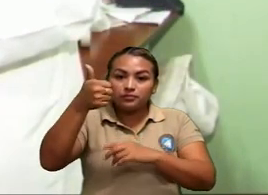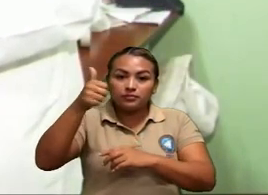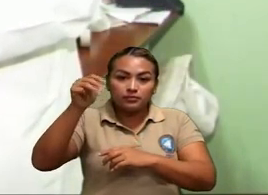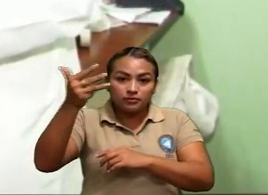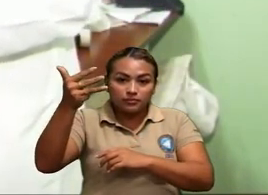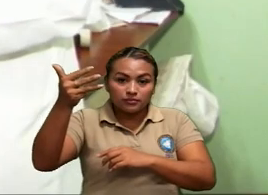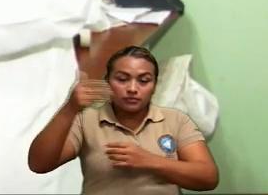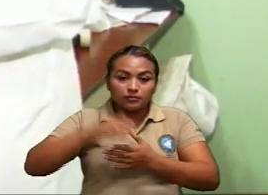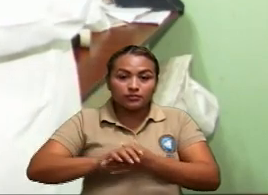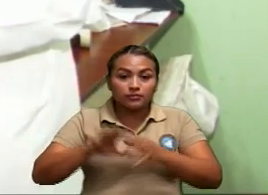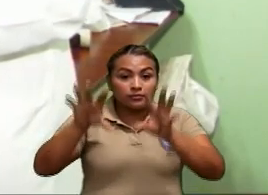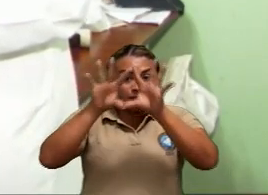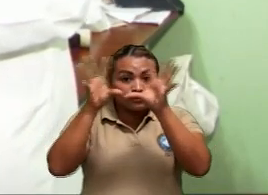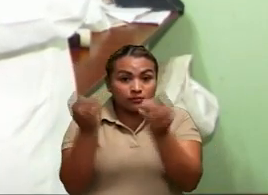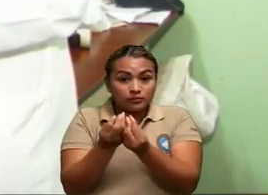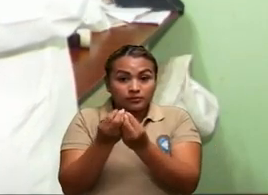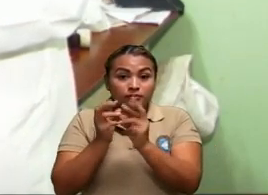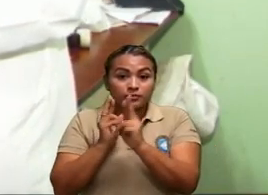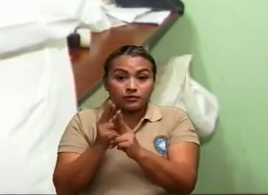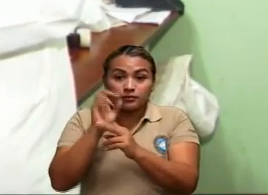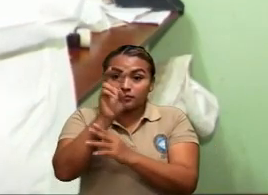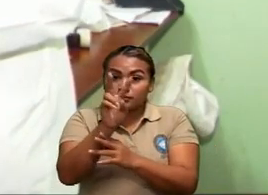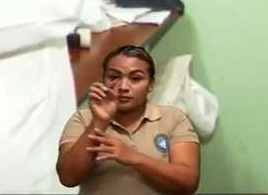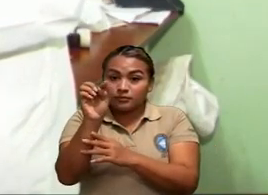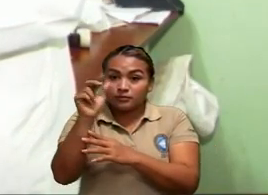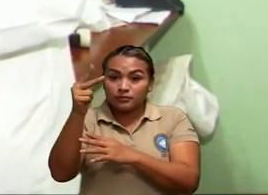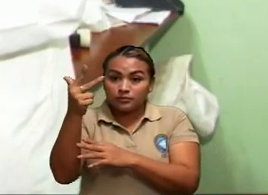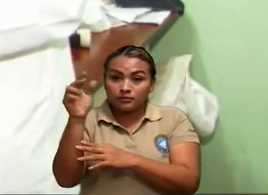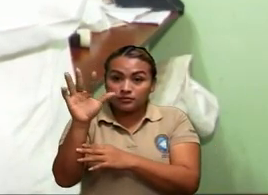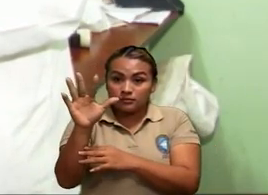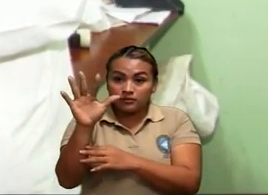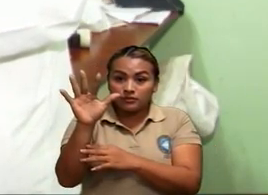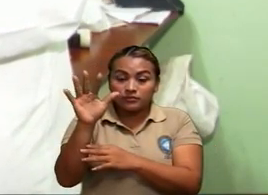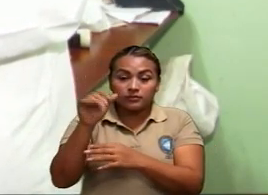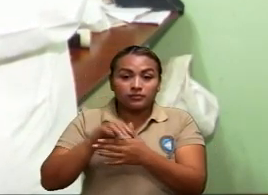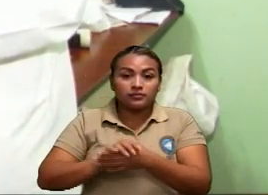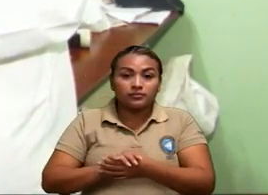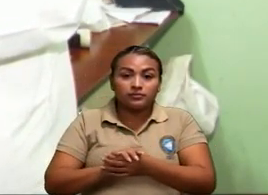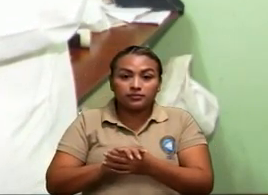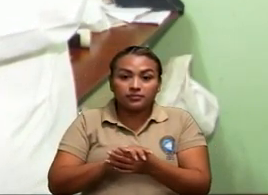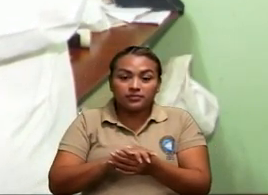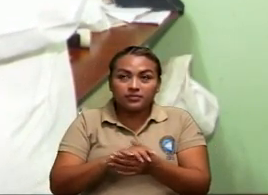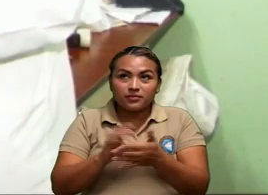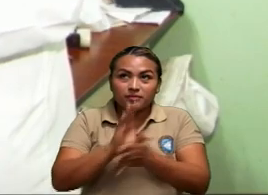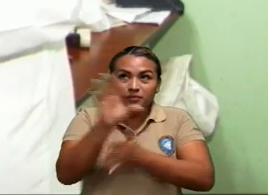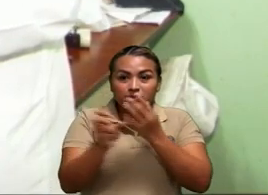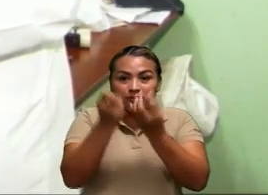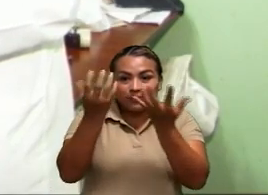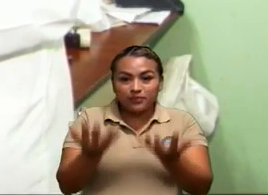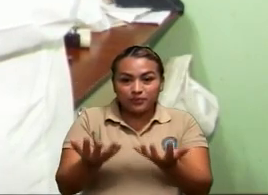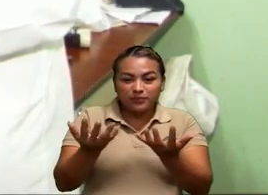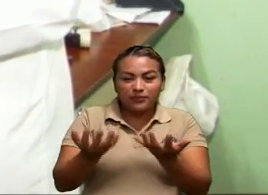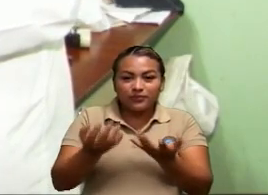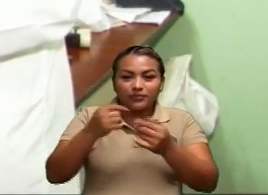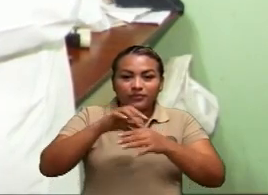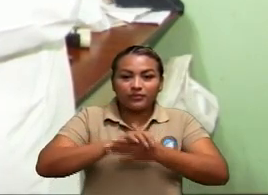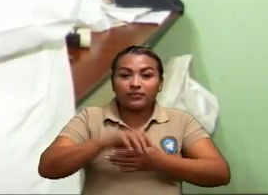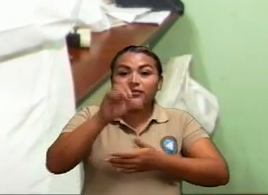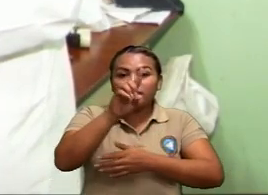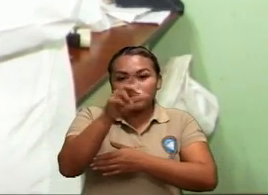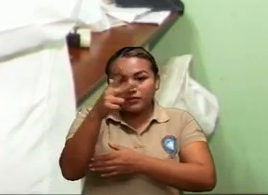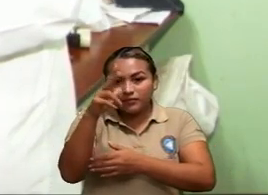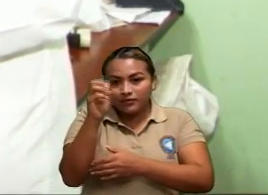1,69 da a 2,85. ¿Pesa? ¿Y el peso? ¿Cuánto pesa? Yo peso actualmente, a ver,